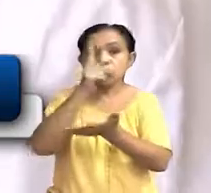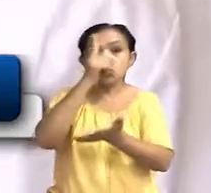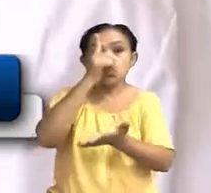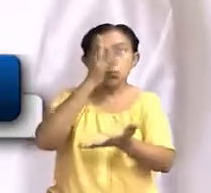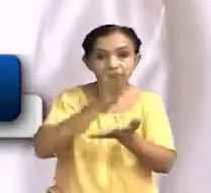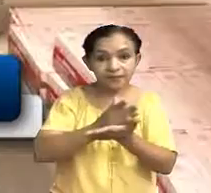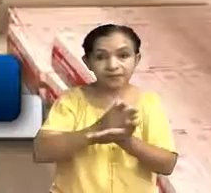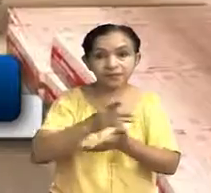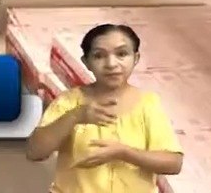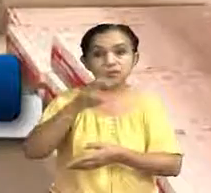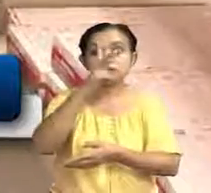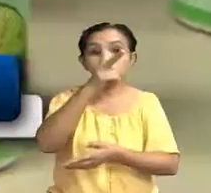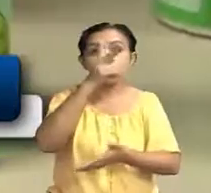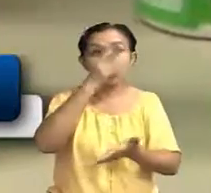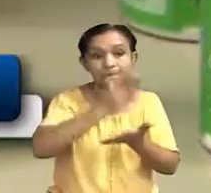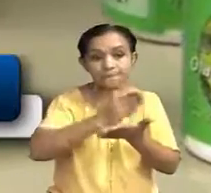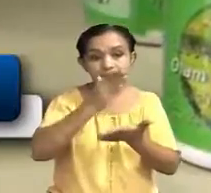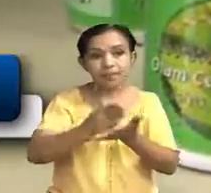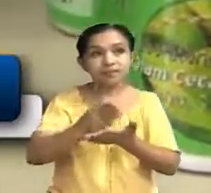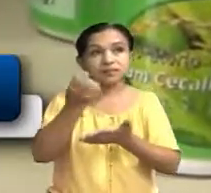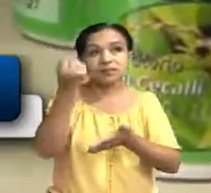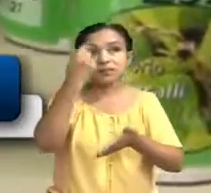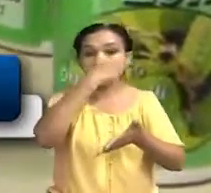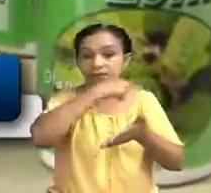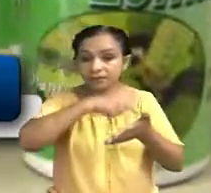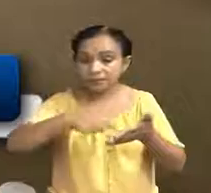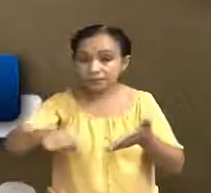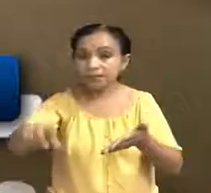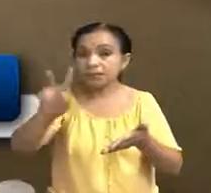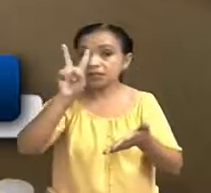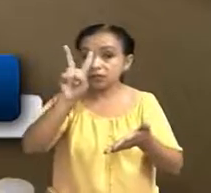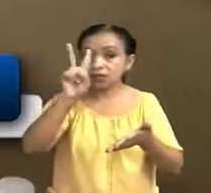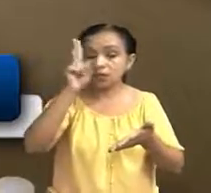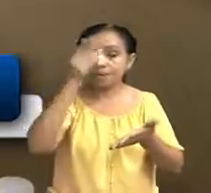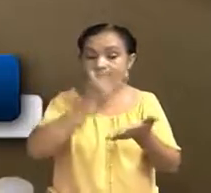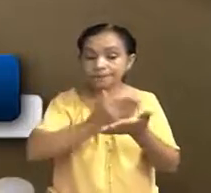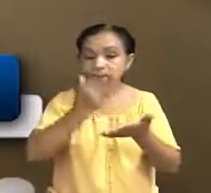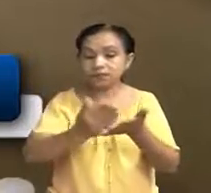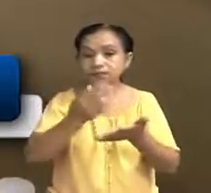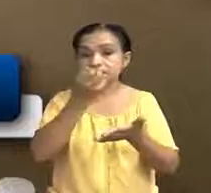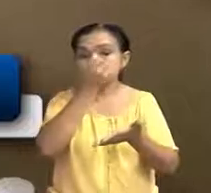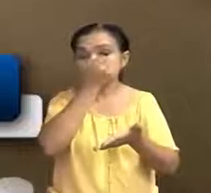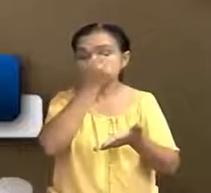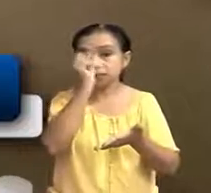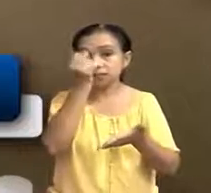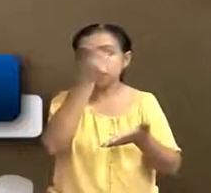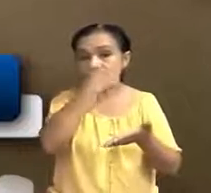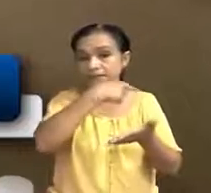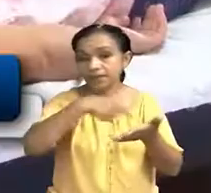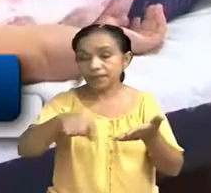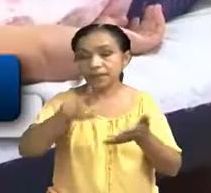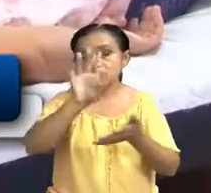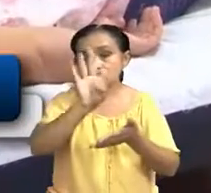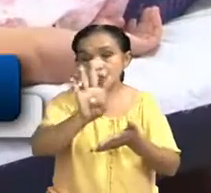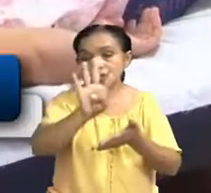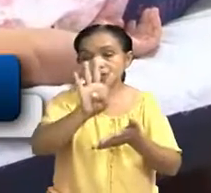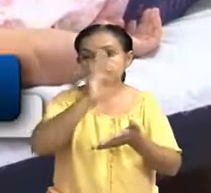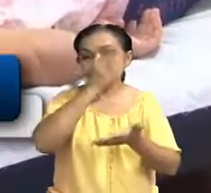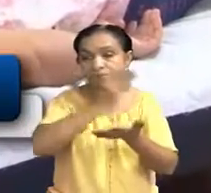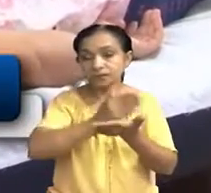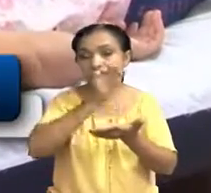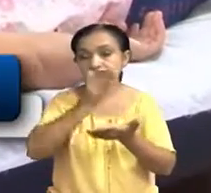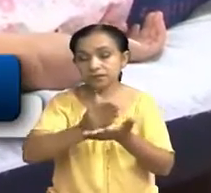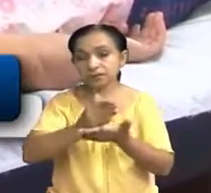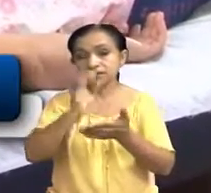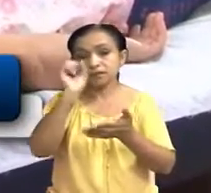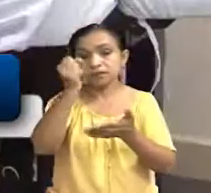diario? 2 veces por semana. 2 veces por semana. Entonces estamos hablando 2 veces casi cada 4 semanas. Así